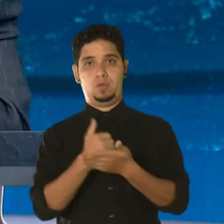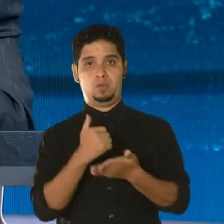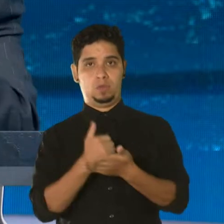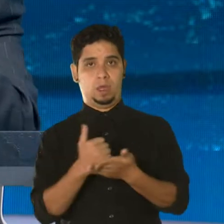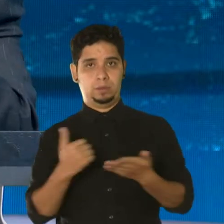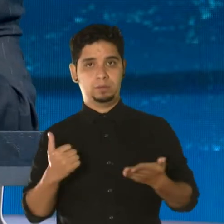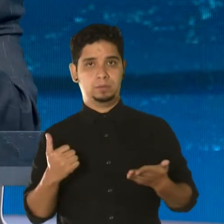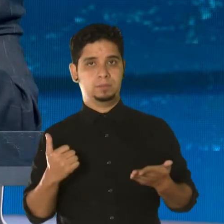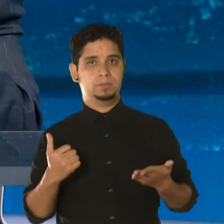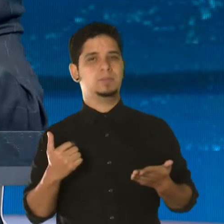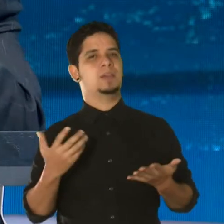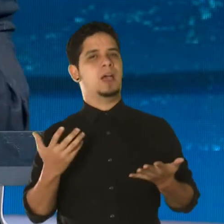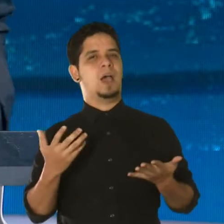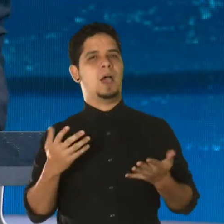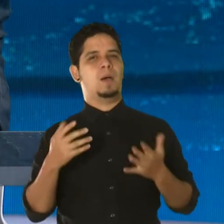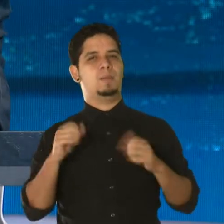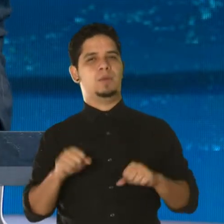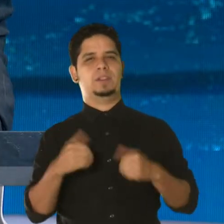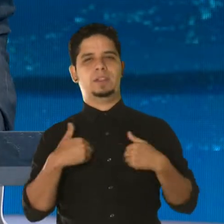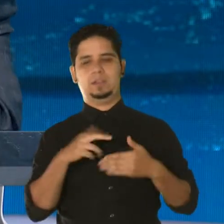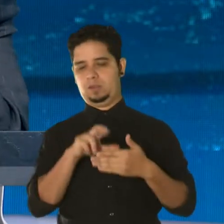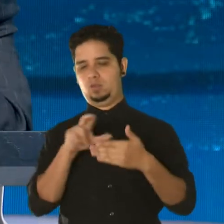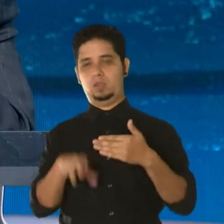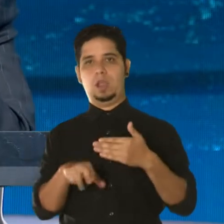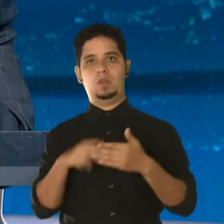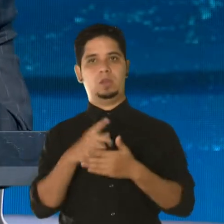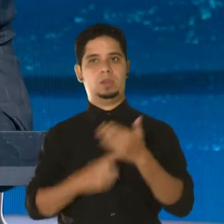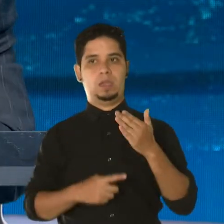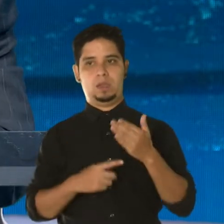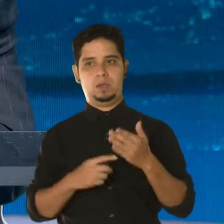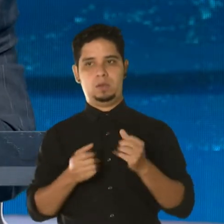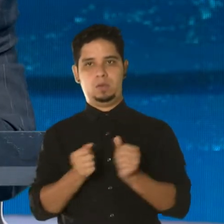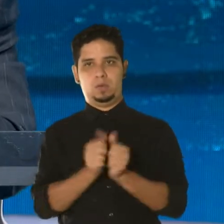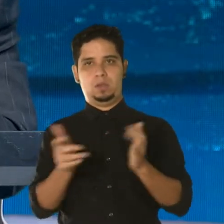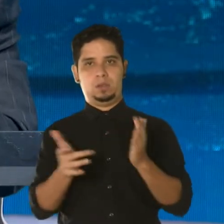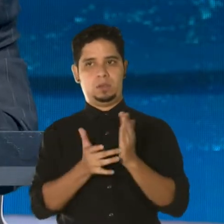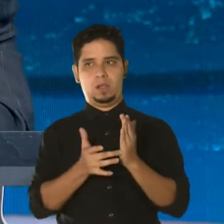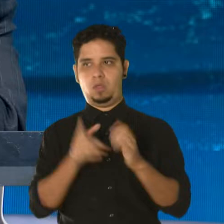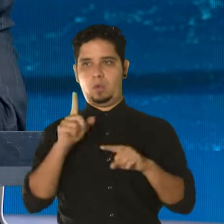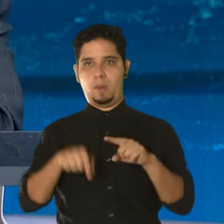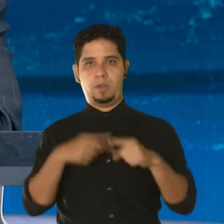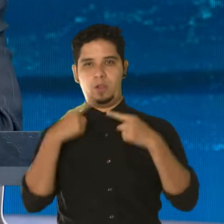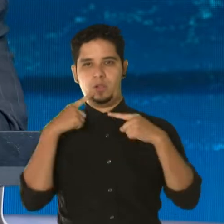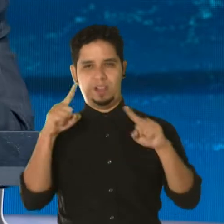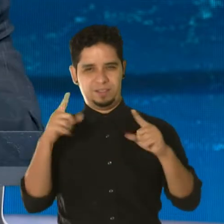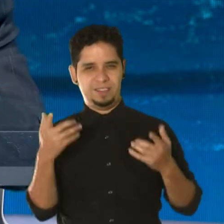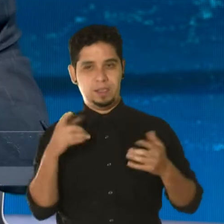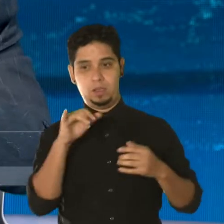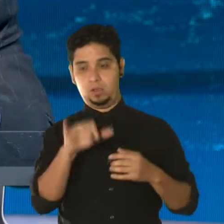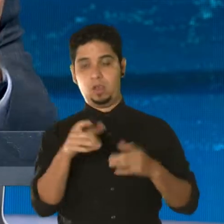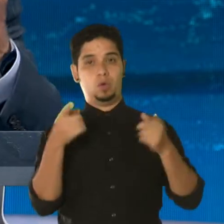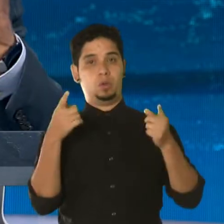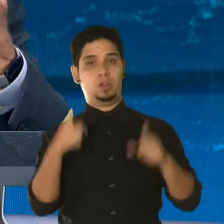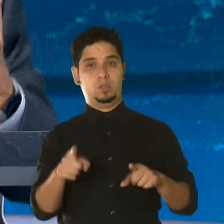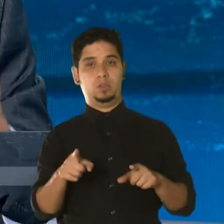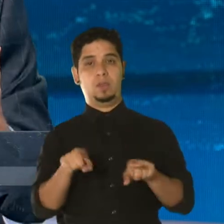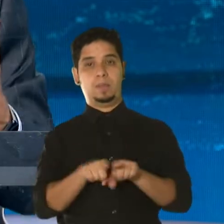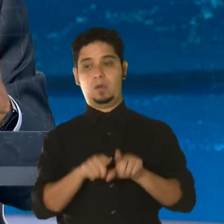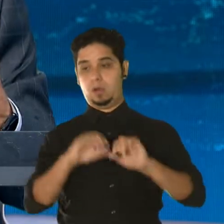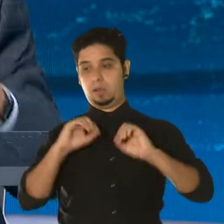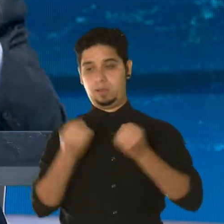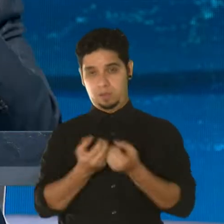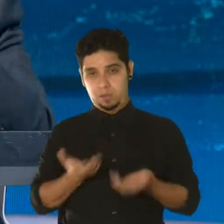llegar a resultados que sin ellas no pudiera llegar, ¿verdad? Y eso está pasando en las organizaciones